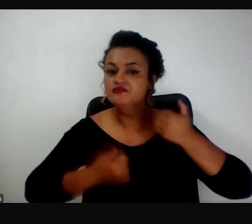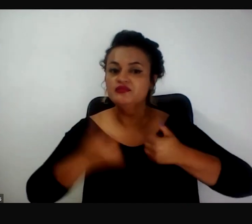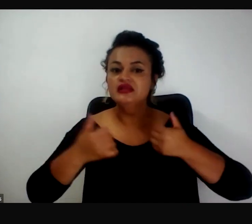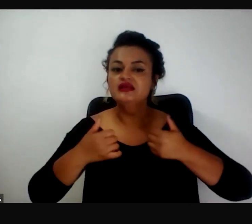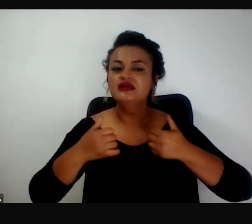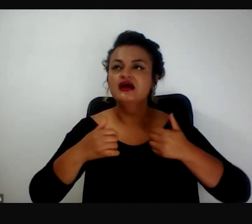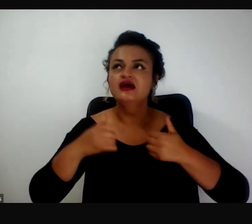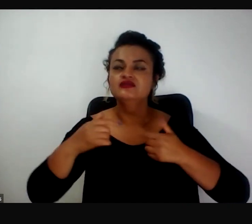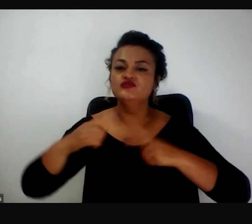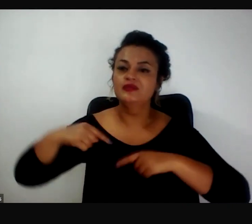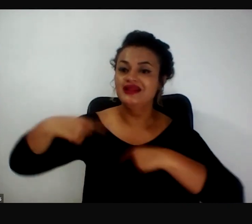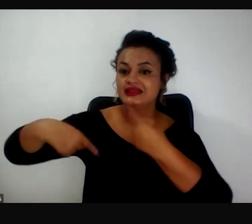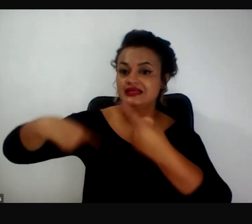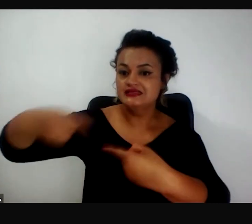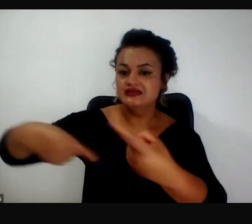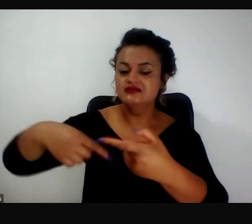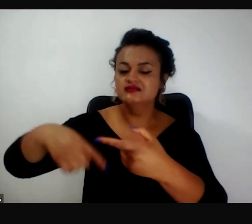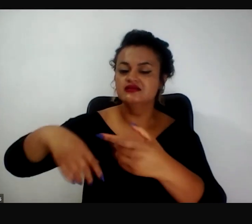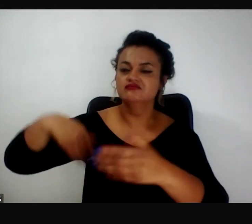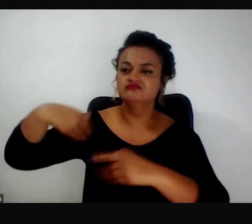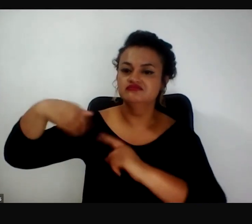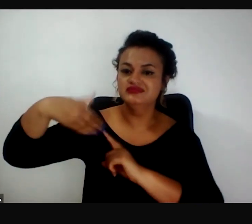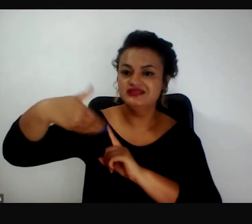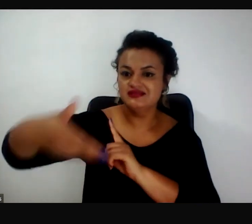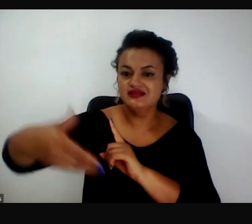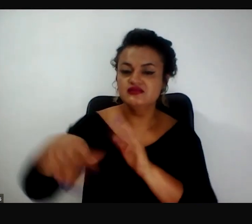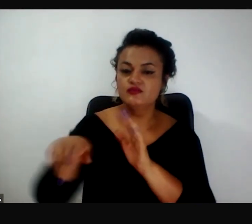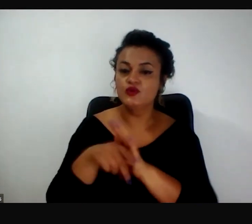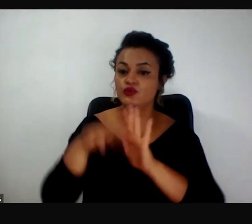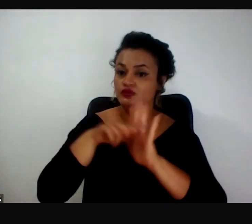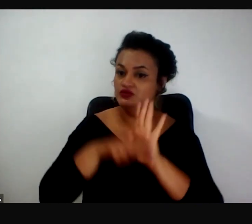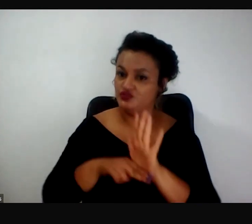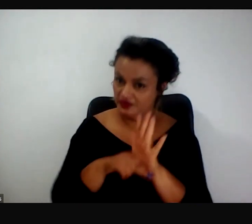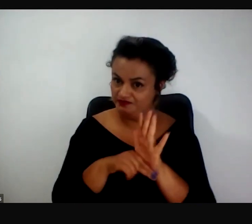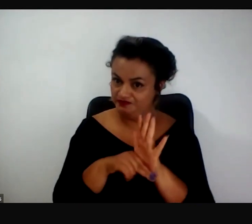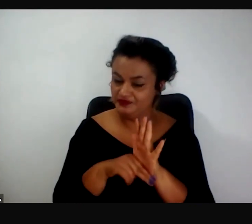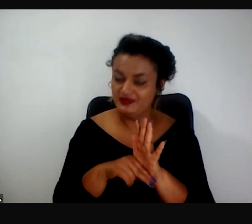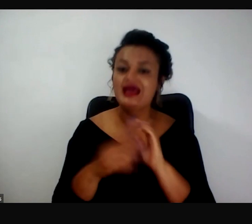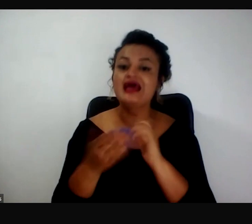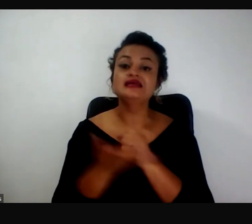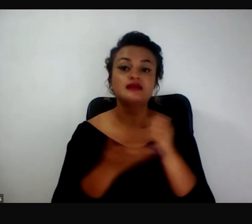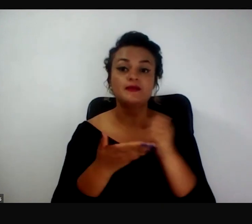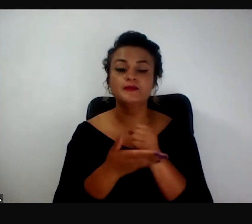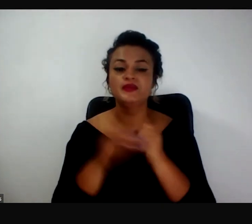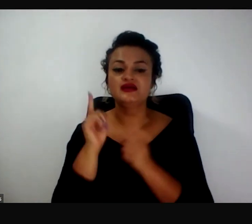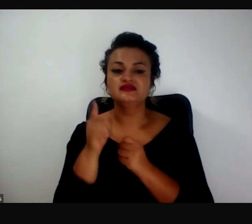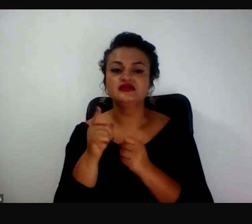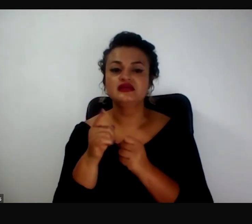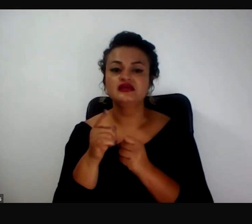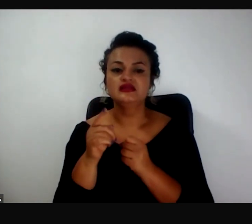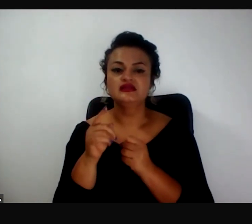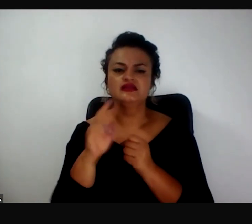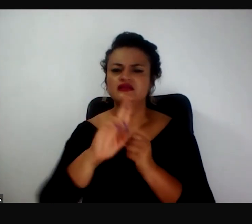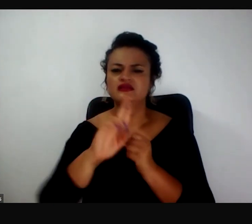transcendência normativa. O fragmento vale a pena lê-lo, não é muito